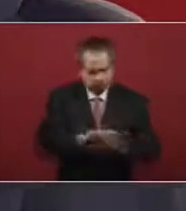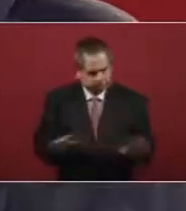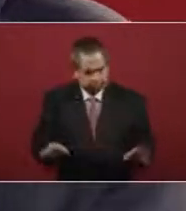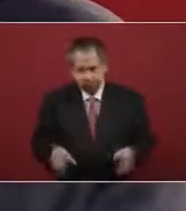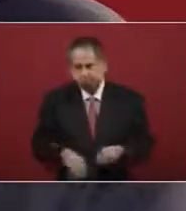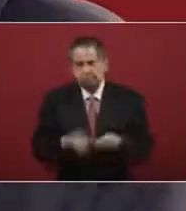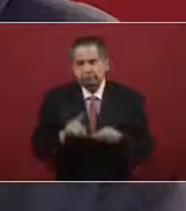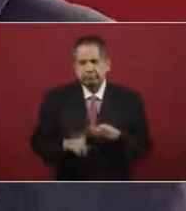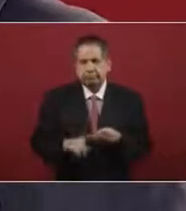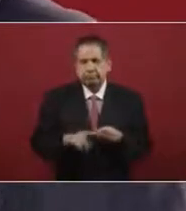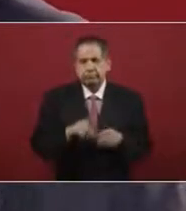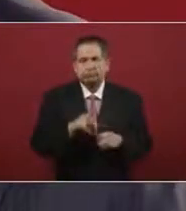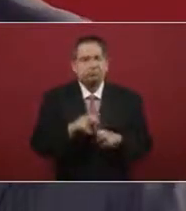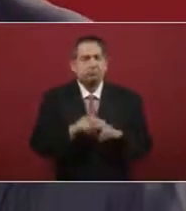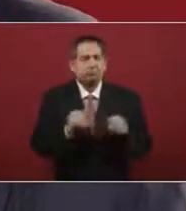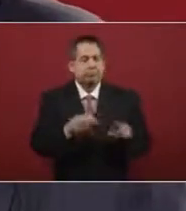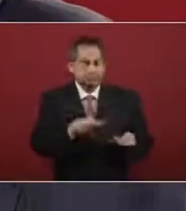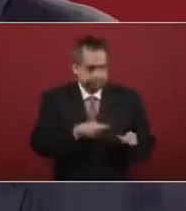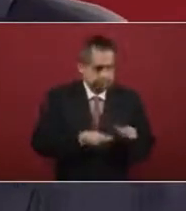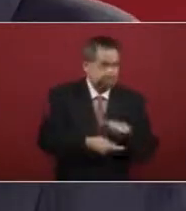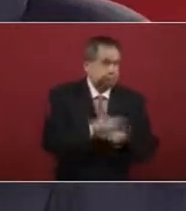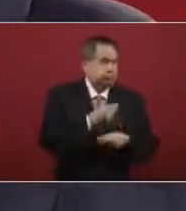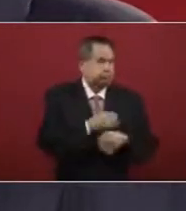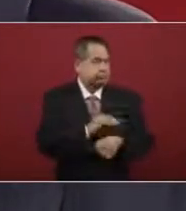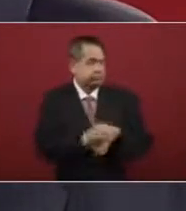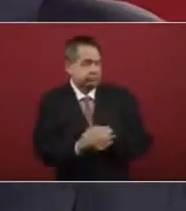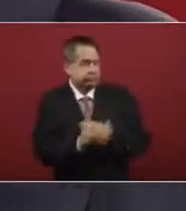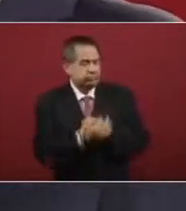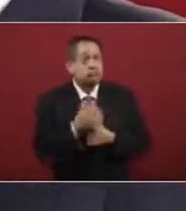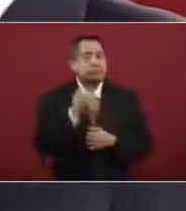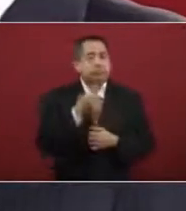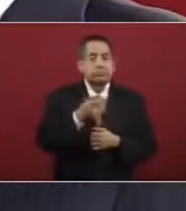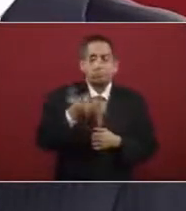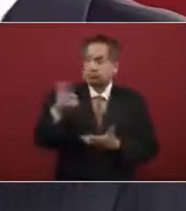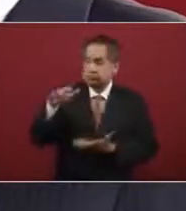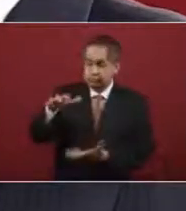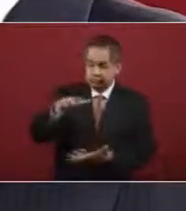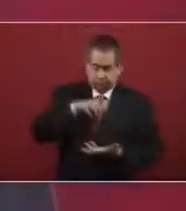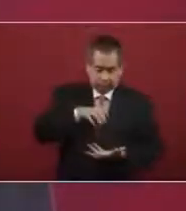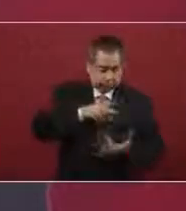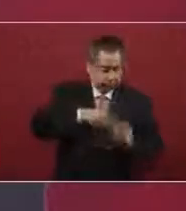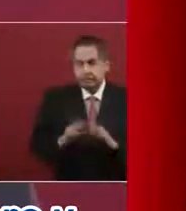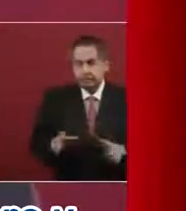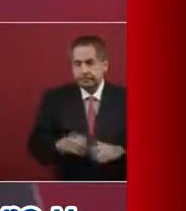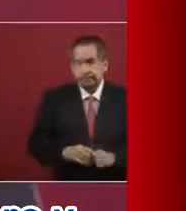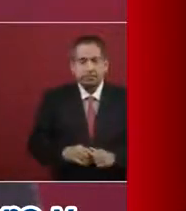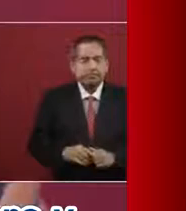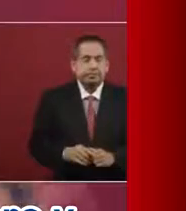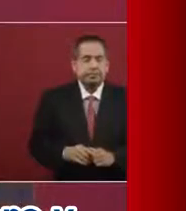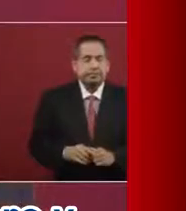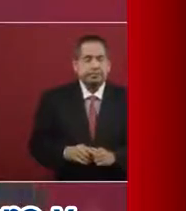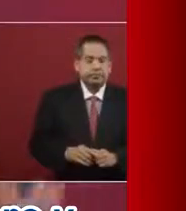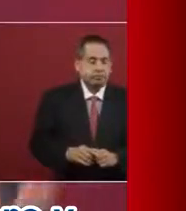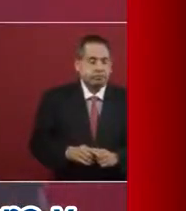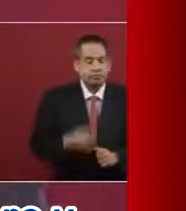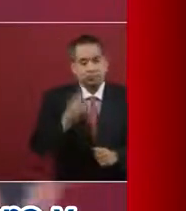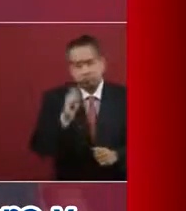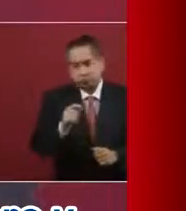educativa y que la instrucción es escuchar a todos los grupos y explicarles que no habrá evaluaciones punitivas. No